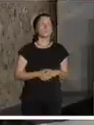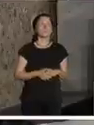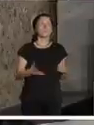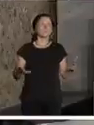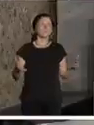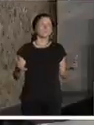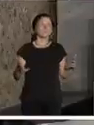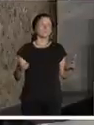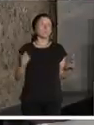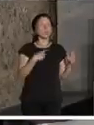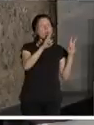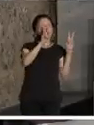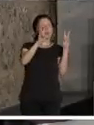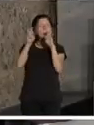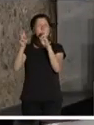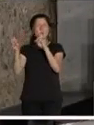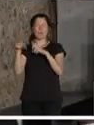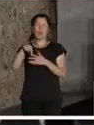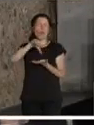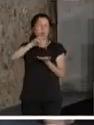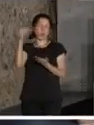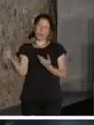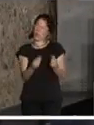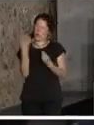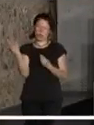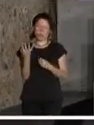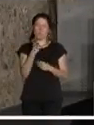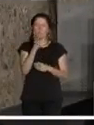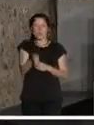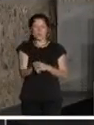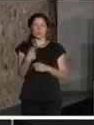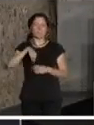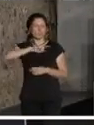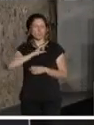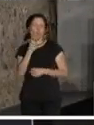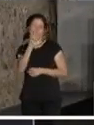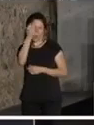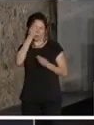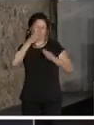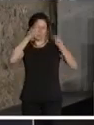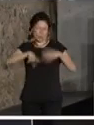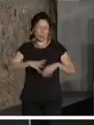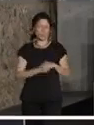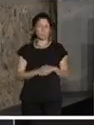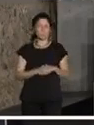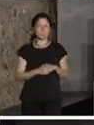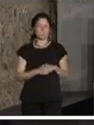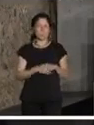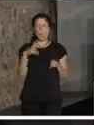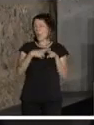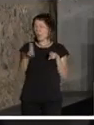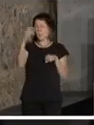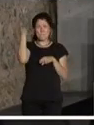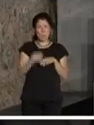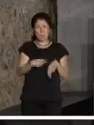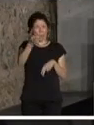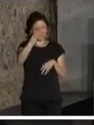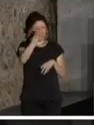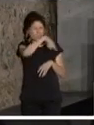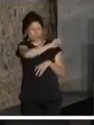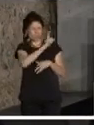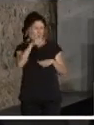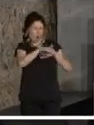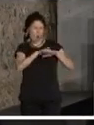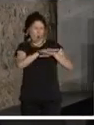Y es que hay cuestiones que se deben mejorar en la ciudad y por eso tenemos esa deuda histórica las mismas políticas que estáis implementando